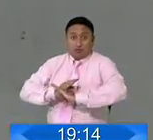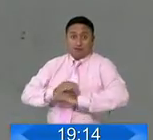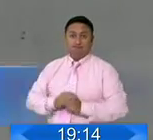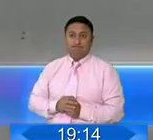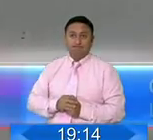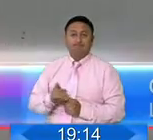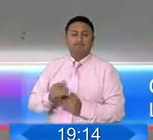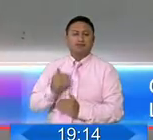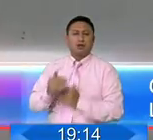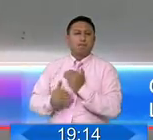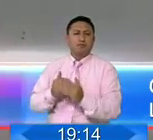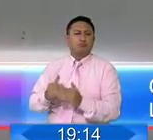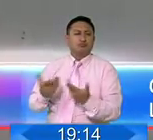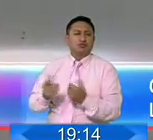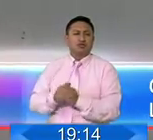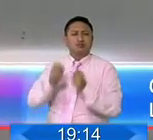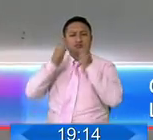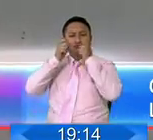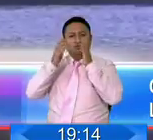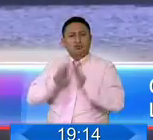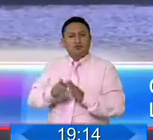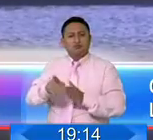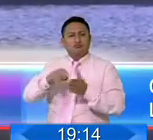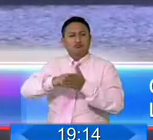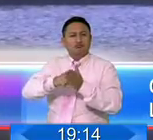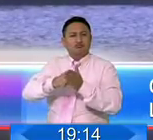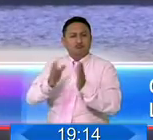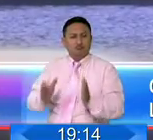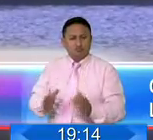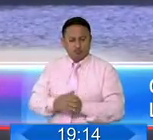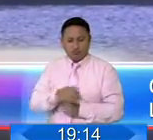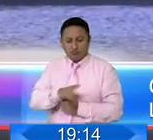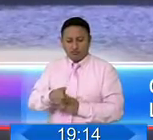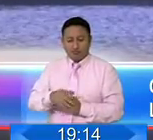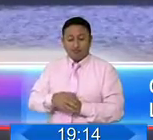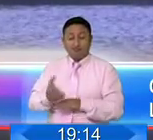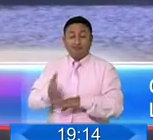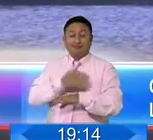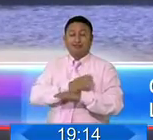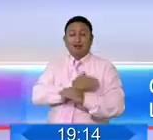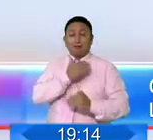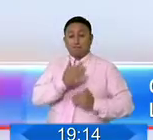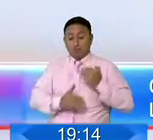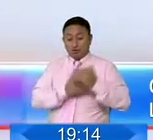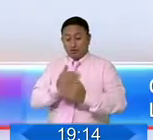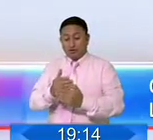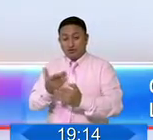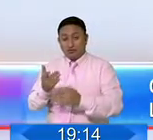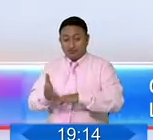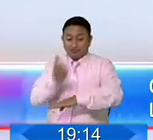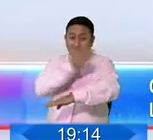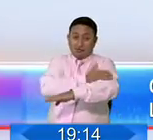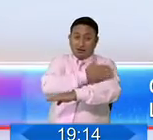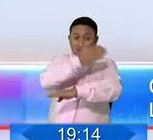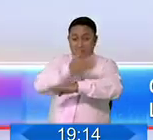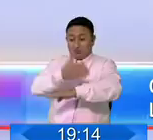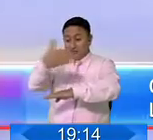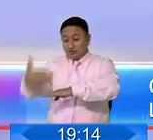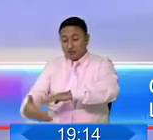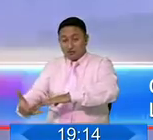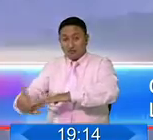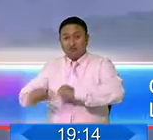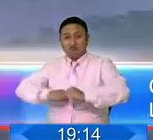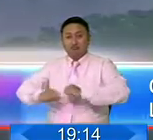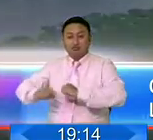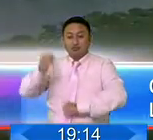que habrían estado bajo el ojo de la Contraloría habrían sido los estudios y procesos precontractual, contractual, ejecución